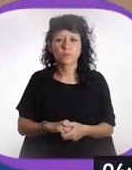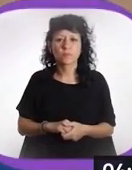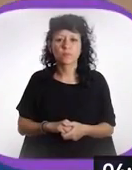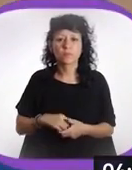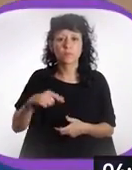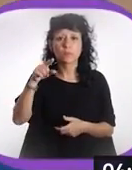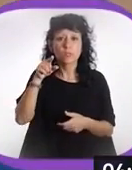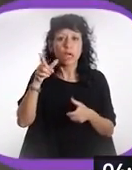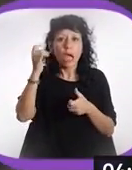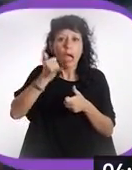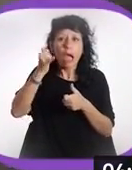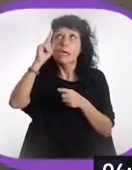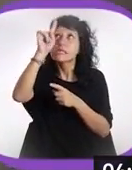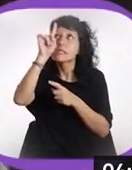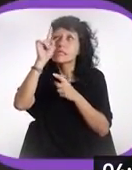¡Tenemos una señal aquí!